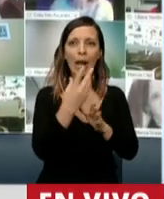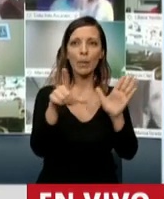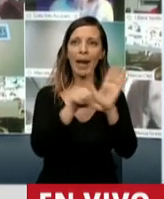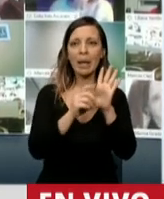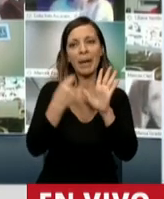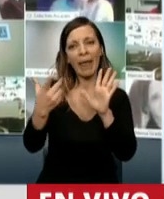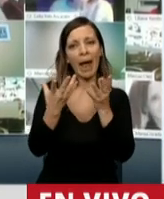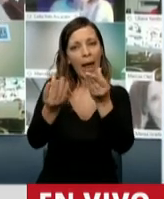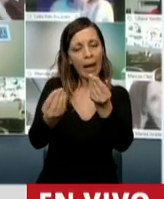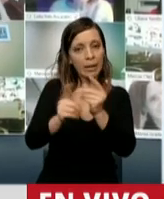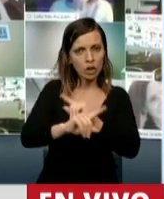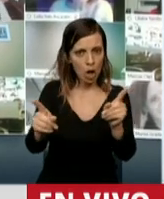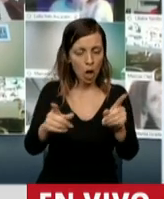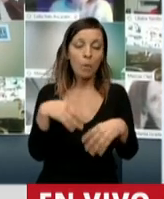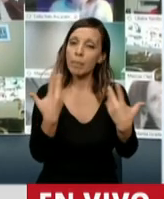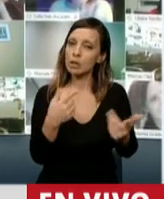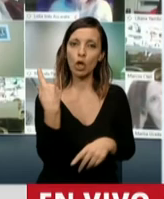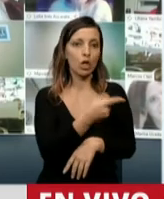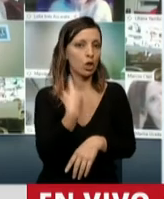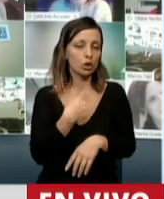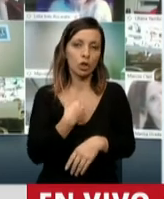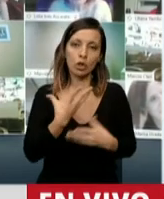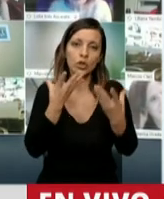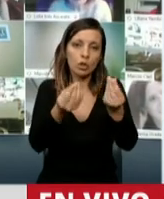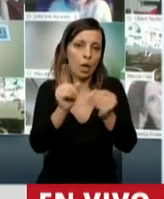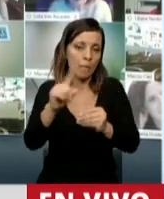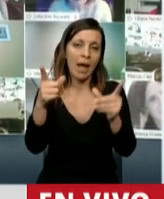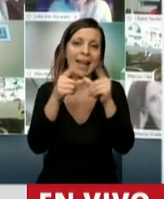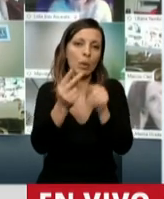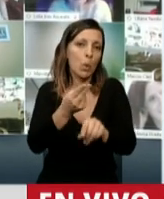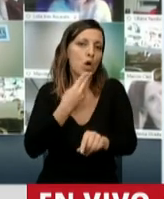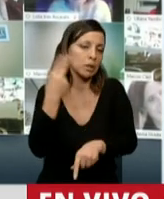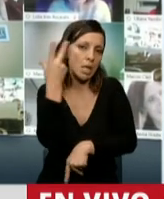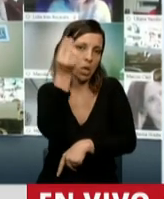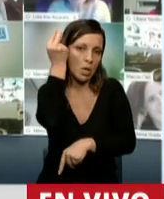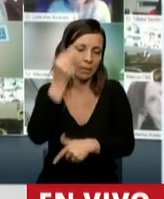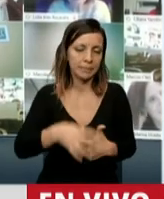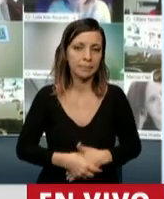esa razón, no vamos a acompañar el artículo